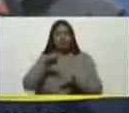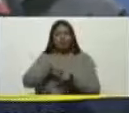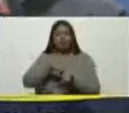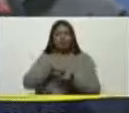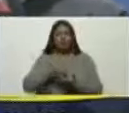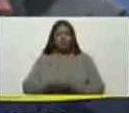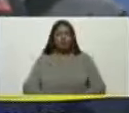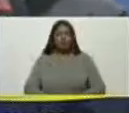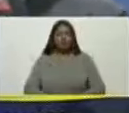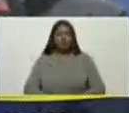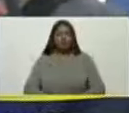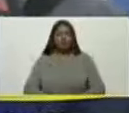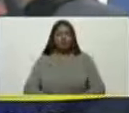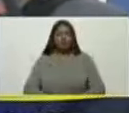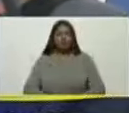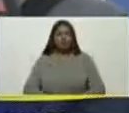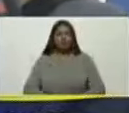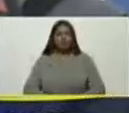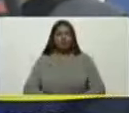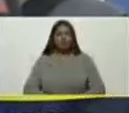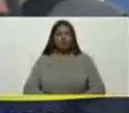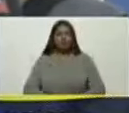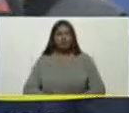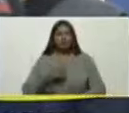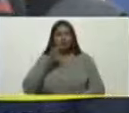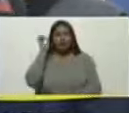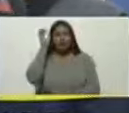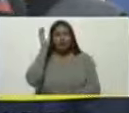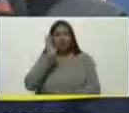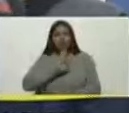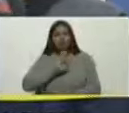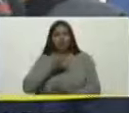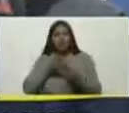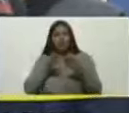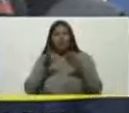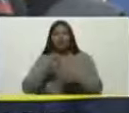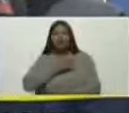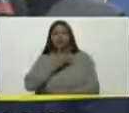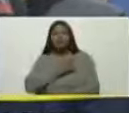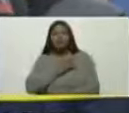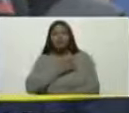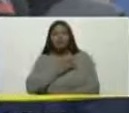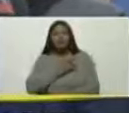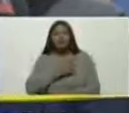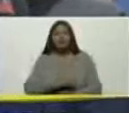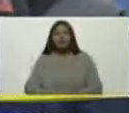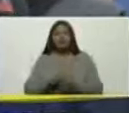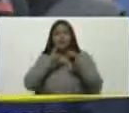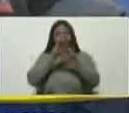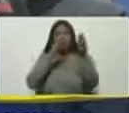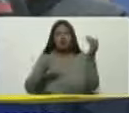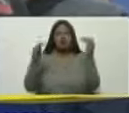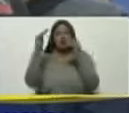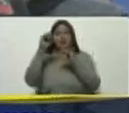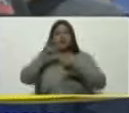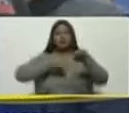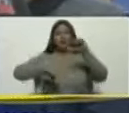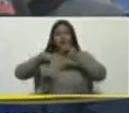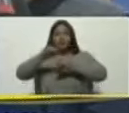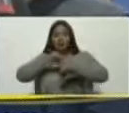ciudadana. La creación de una universidad con el mayor nivel